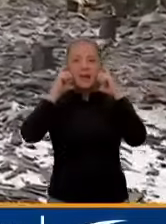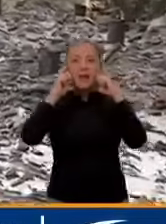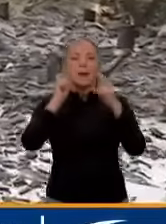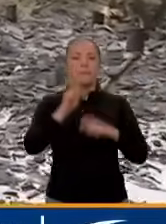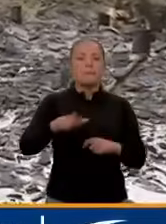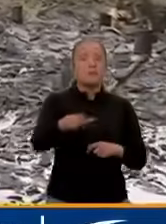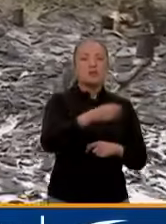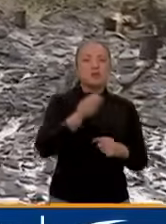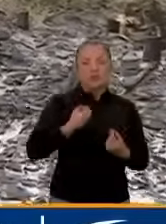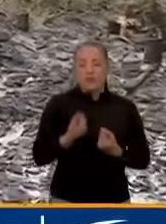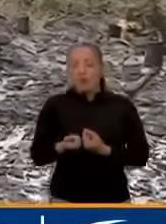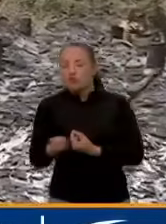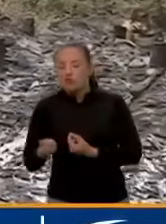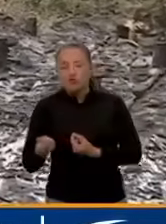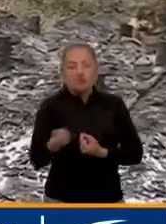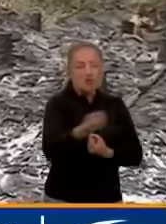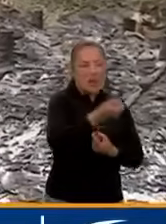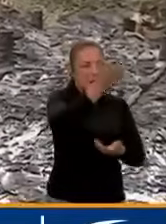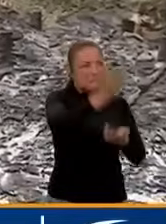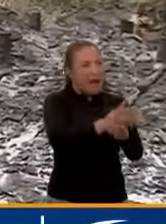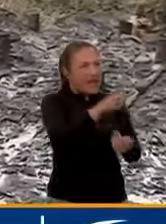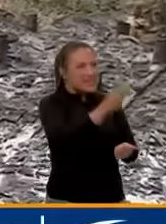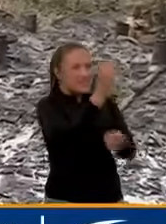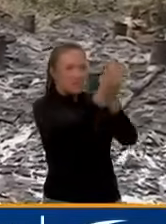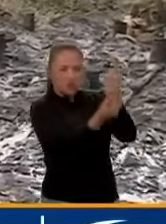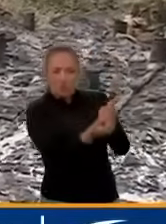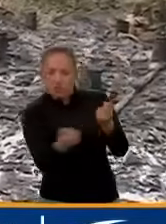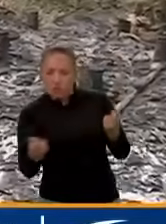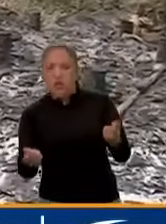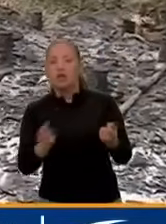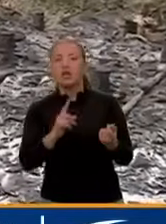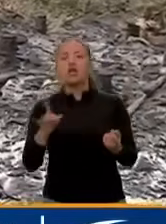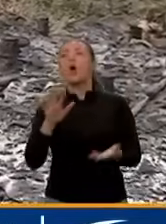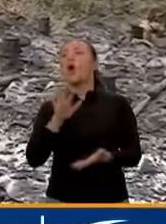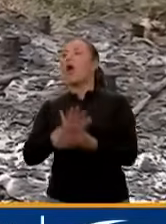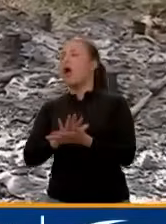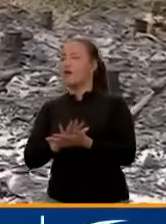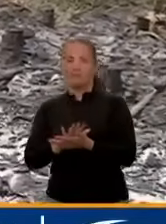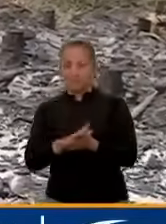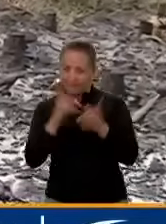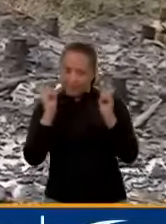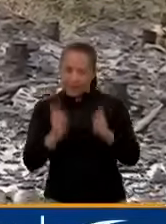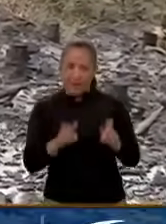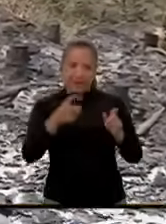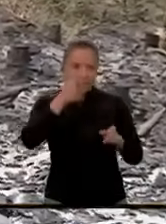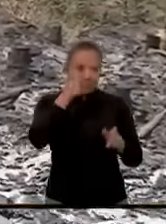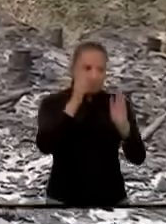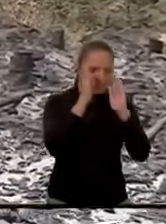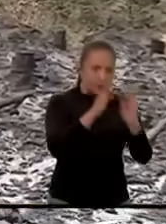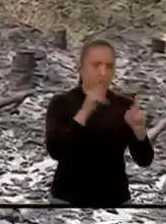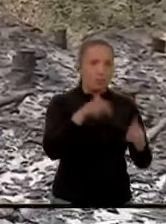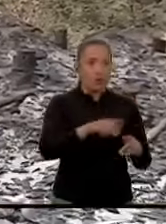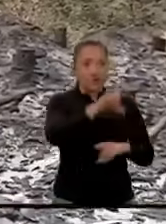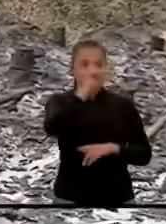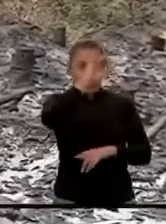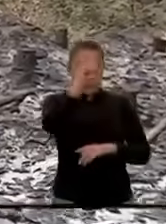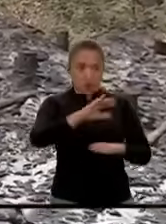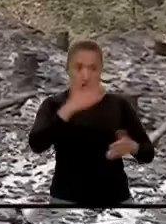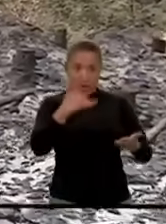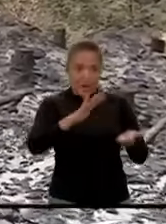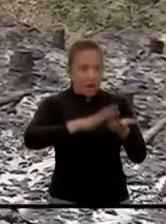los alrededores de donde se registró la emergencia y no bajar la guardia, porque todavía no está superada en el